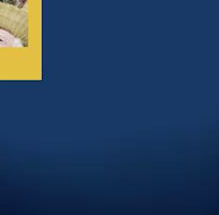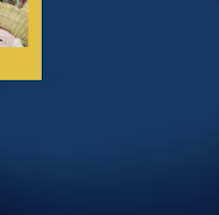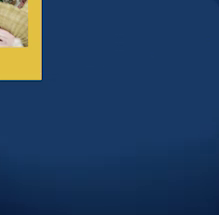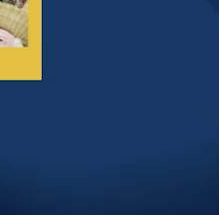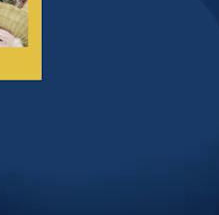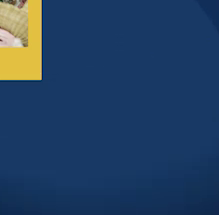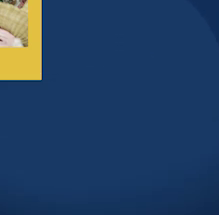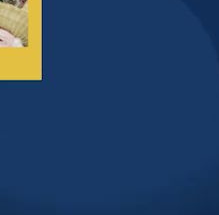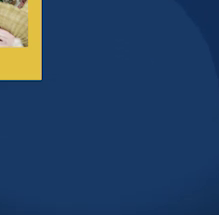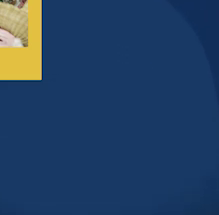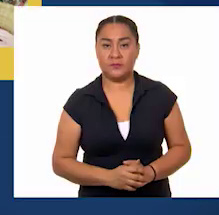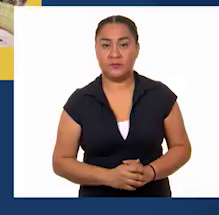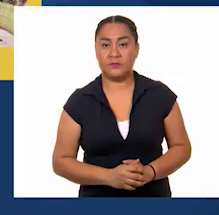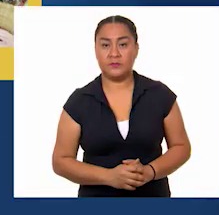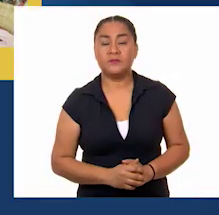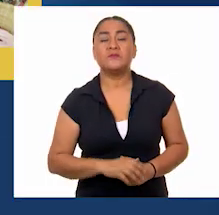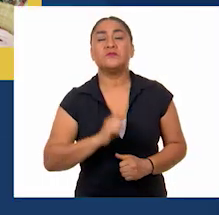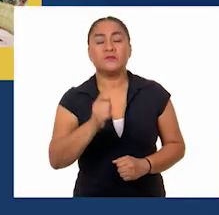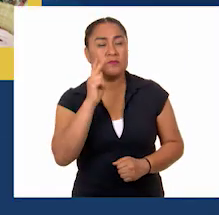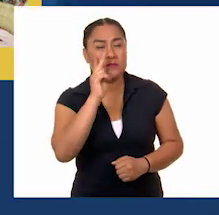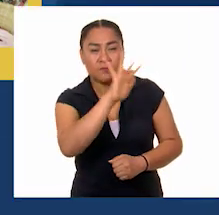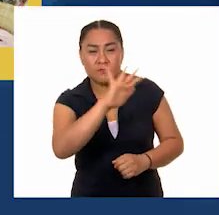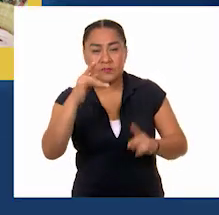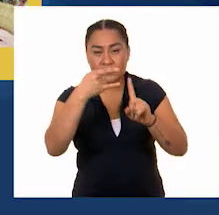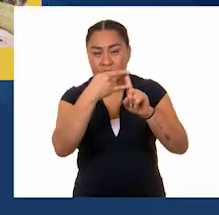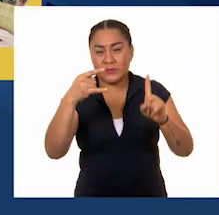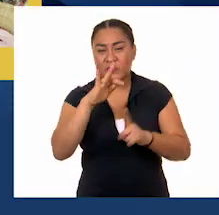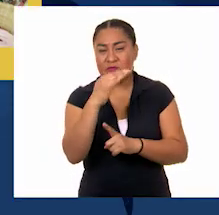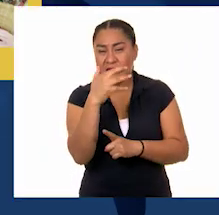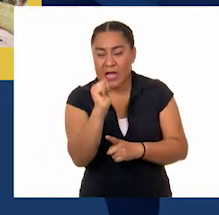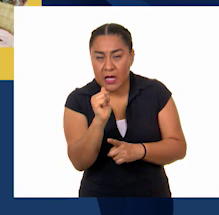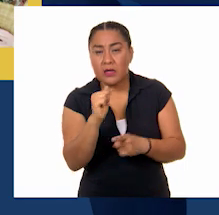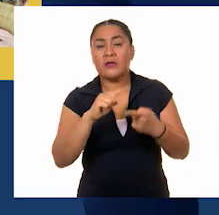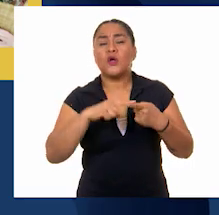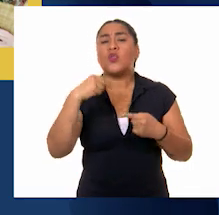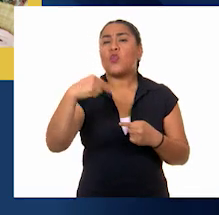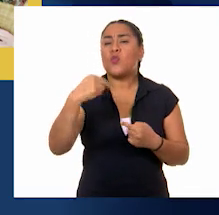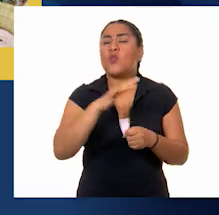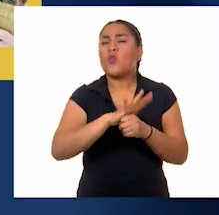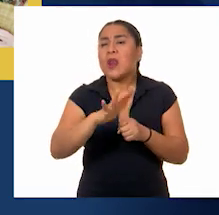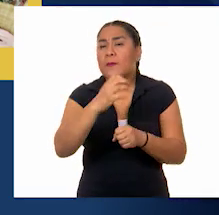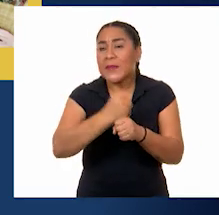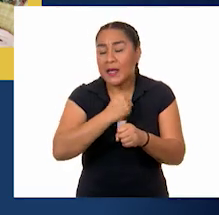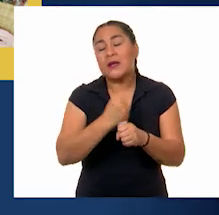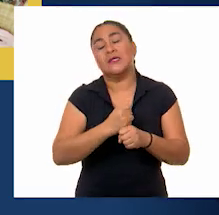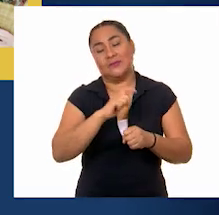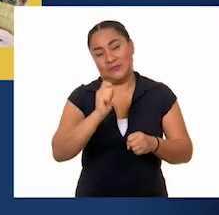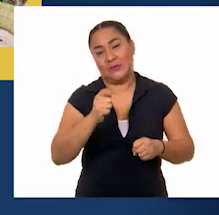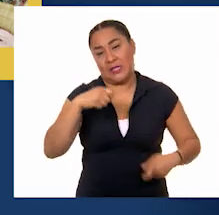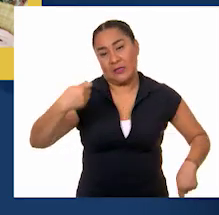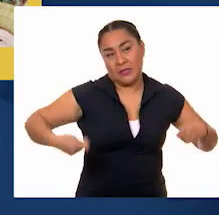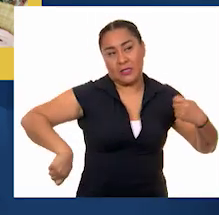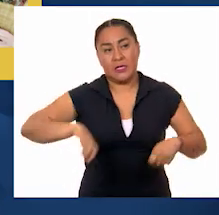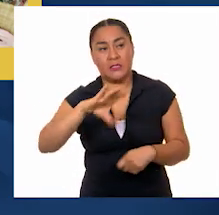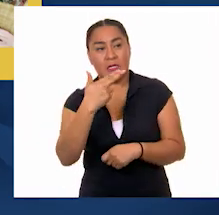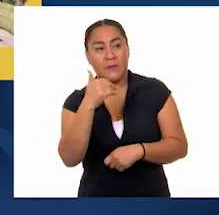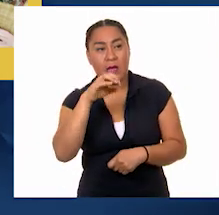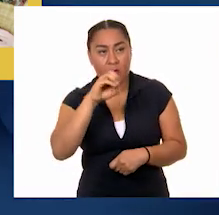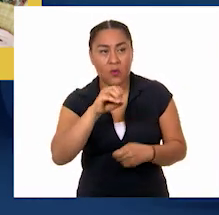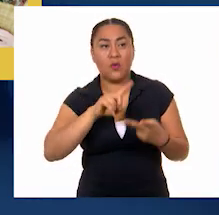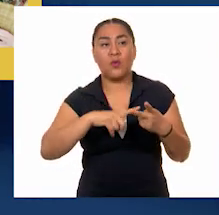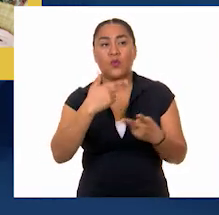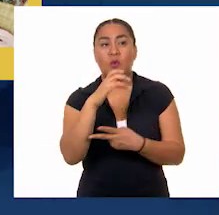Ficha de resumen, práctica cultural, danza y música tradicional. Nombre de la práctica, la danza del chamao o